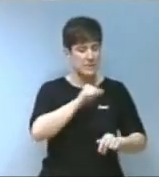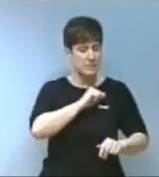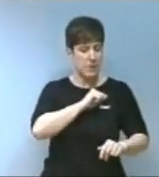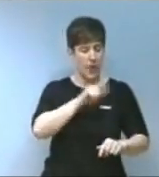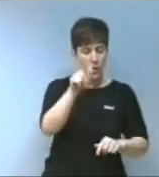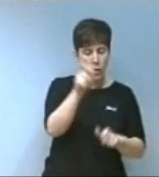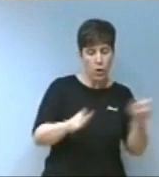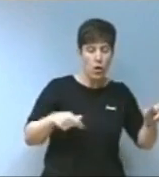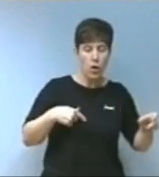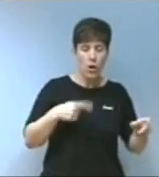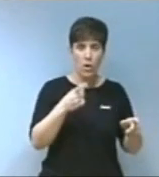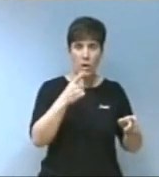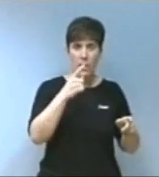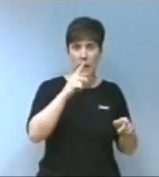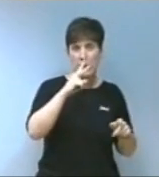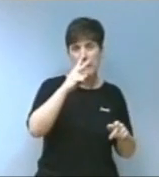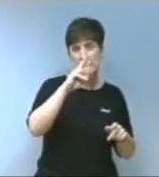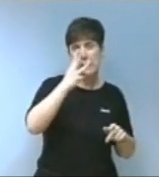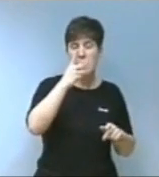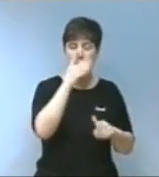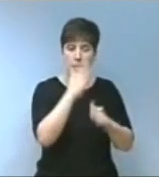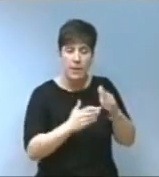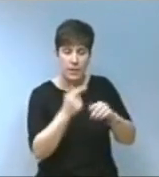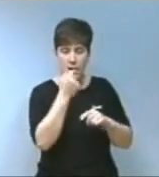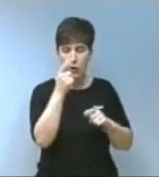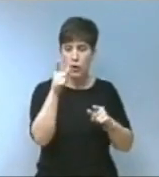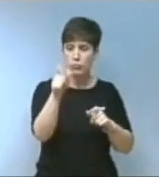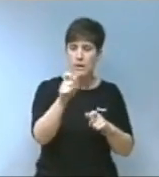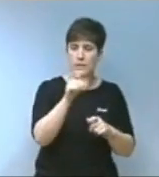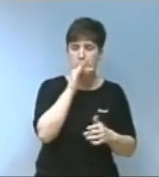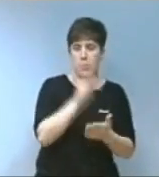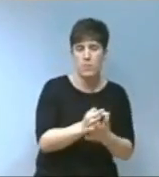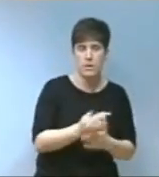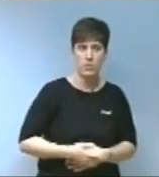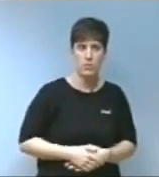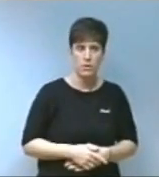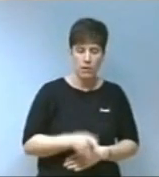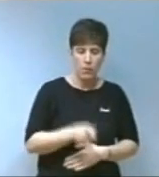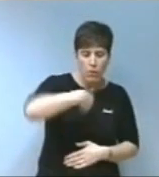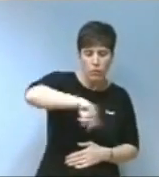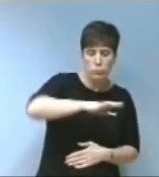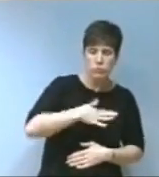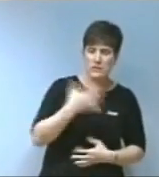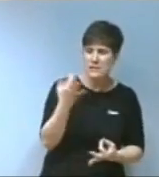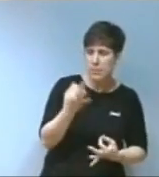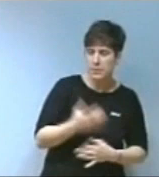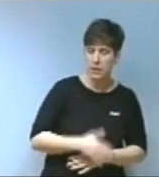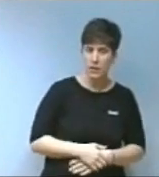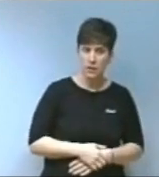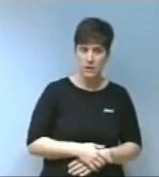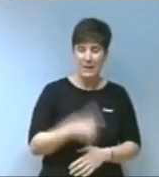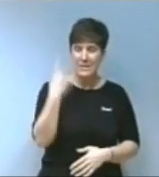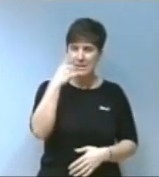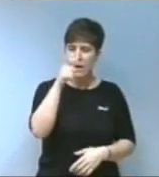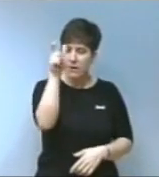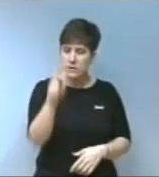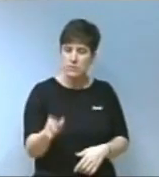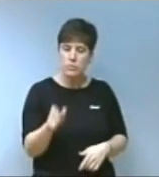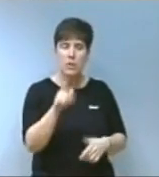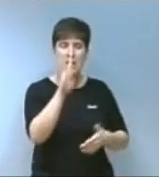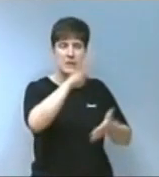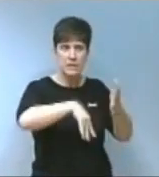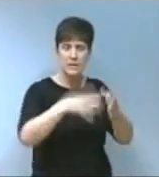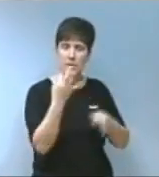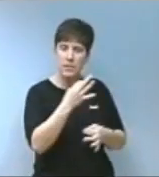ustedes les han prometido. ¿Qué pasa con nosotros, señor Puig? Porque ¿sabe lo que pasa con los catalanes? Nosotros conocemos bien a Torra,